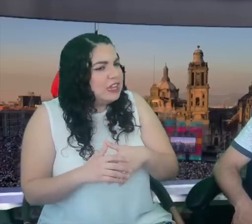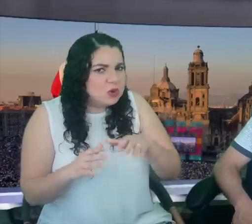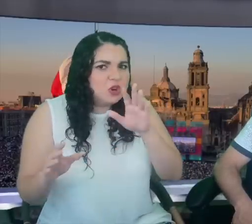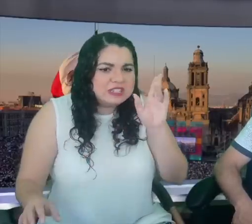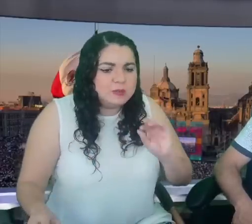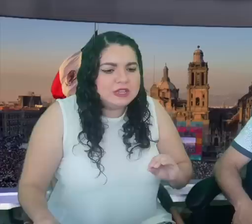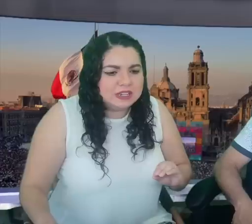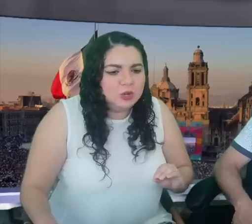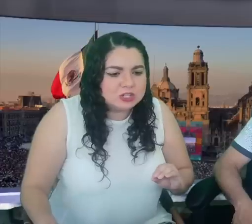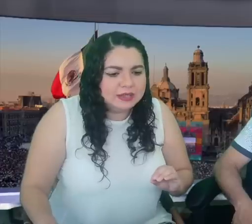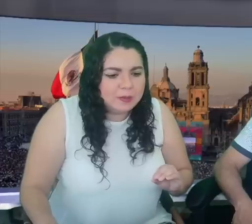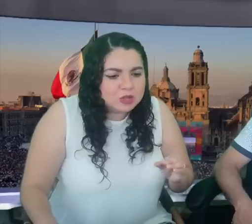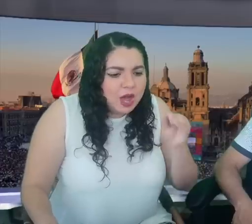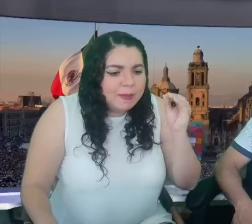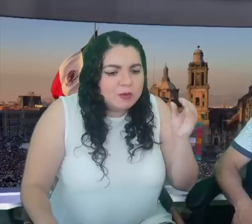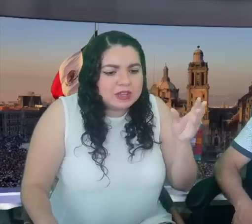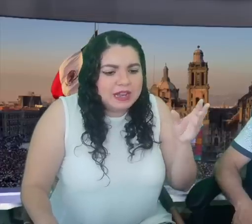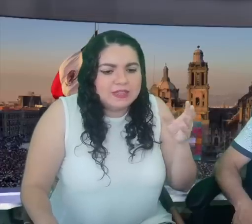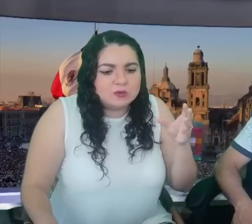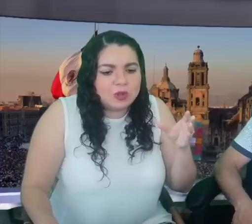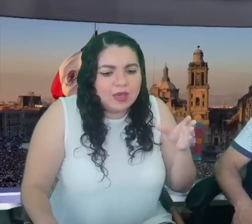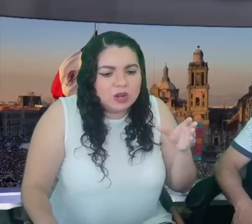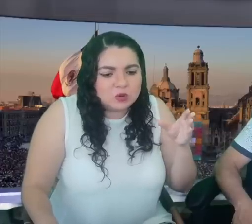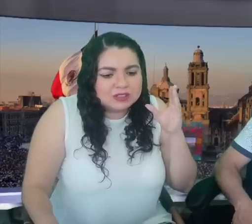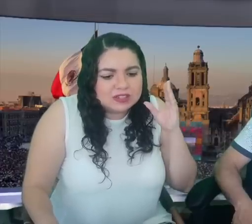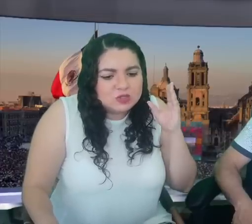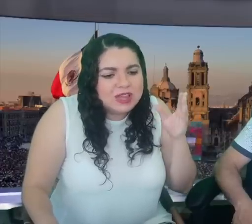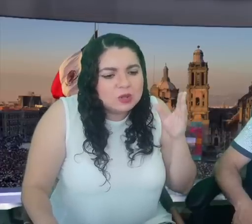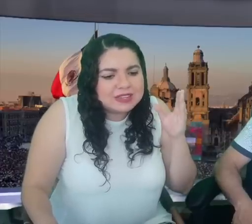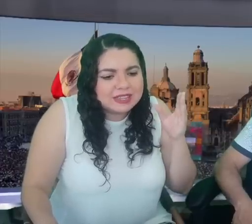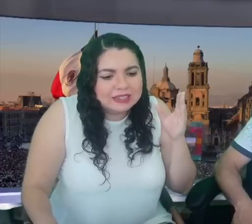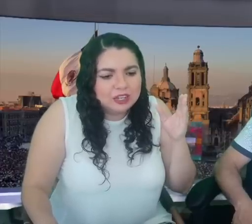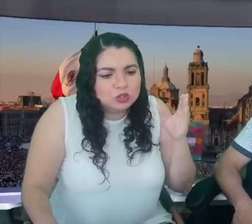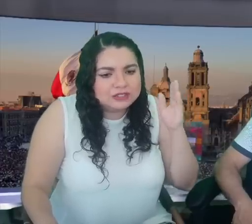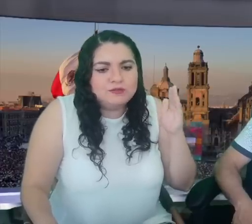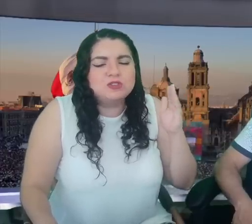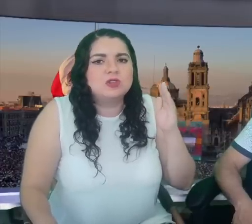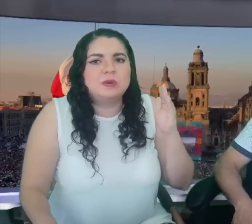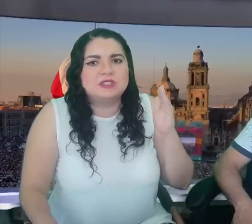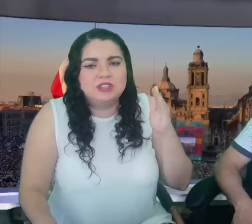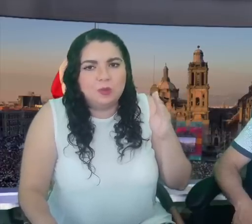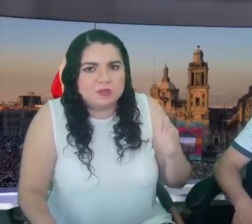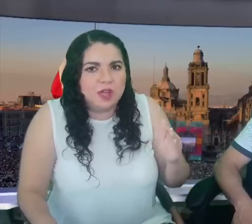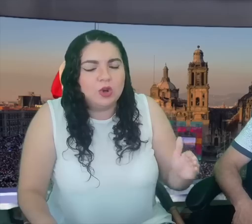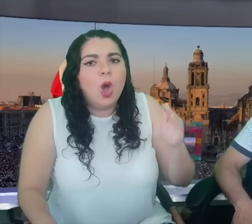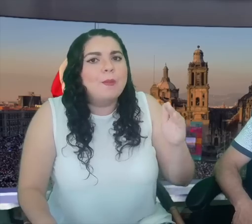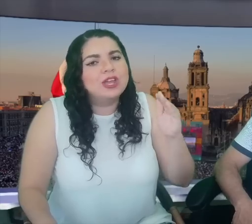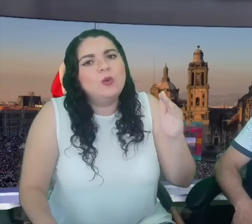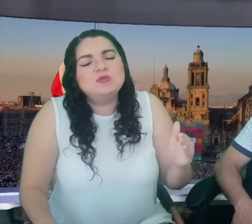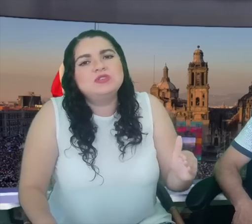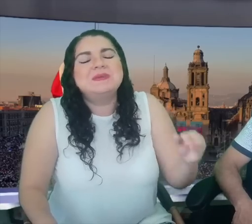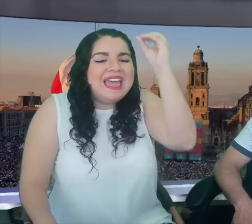como que yo creo que sí puede ser y nos entramos vamos le desbloqueando las cuentas esto es lo que está teniendo tan furioso el presidente lópez orador